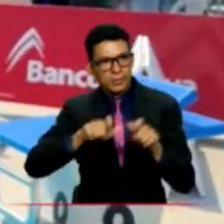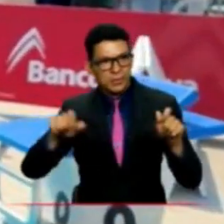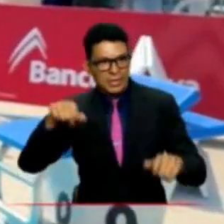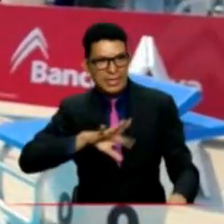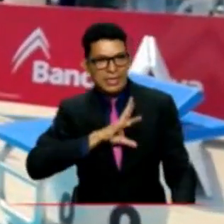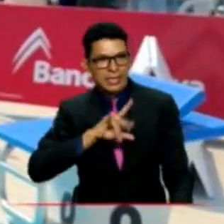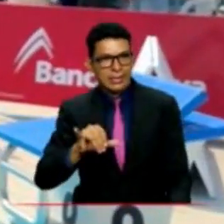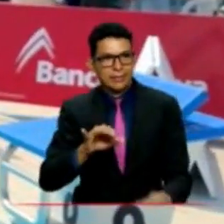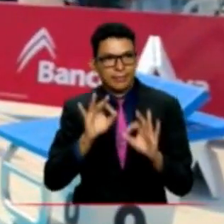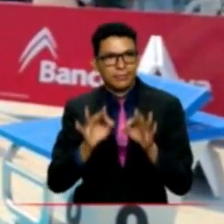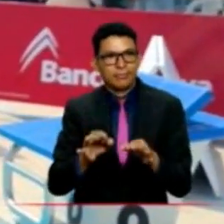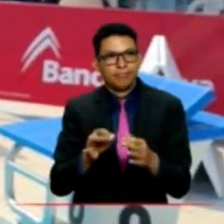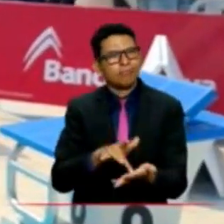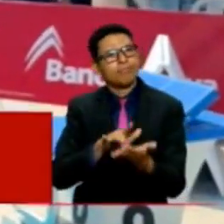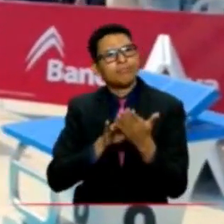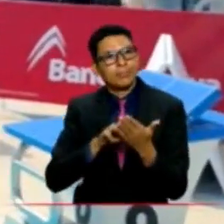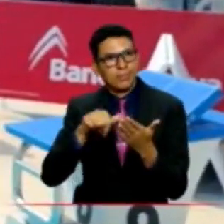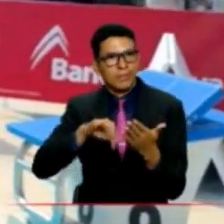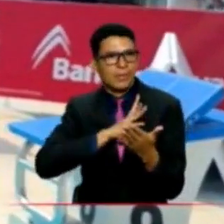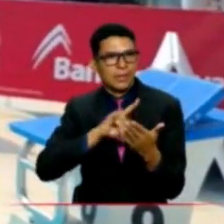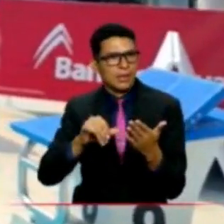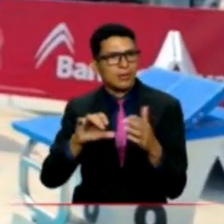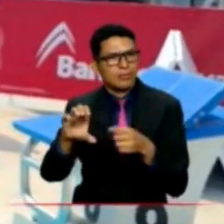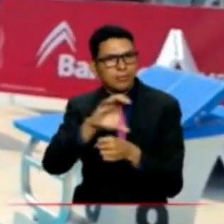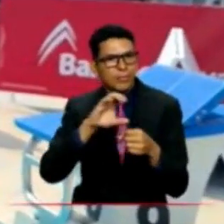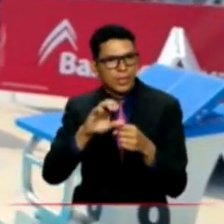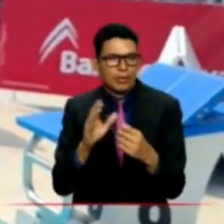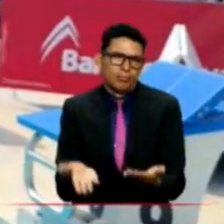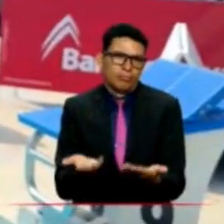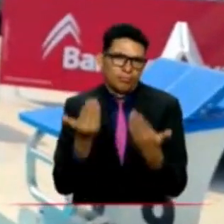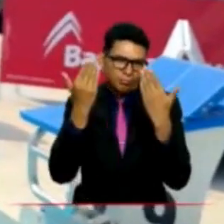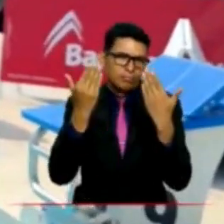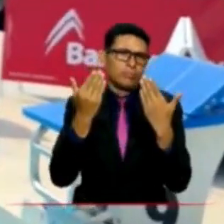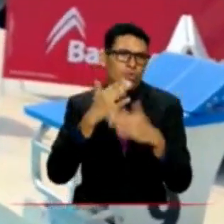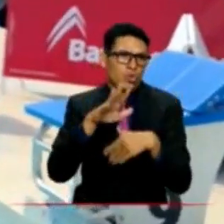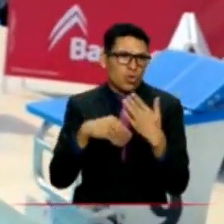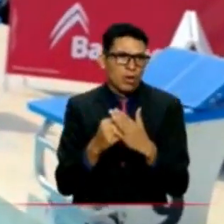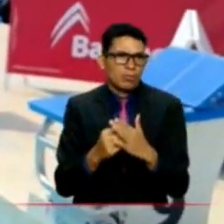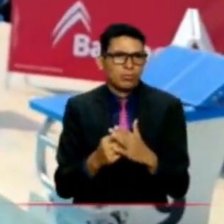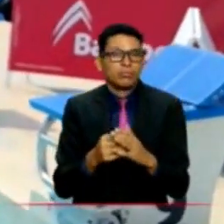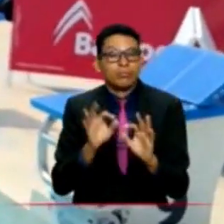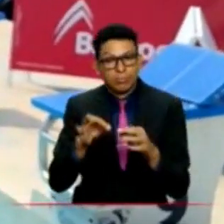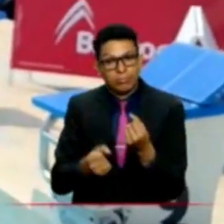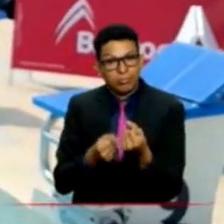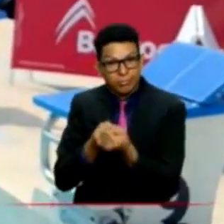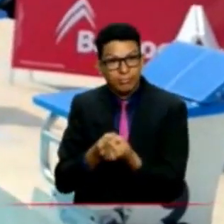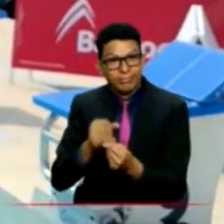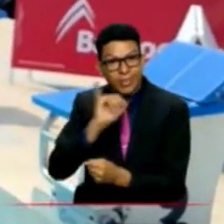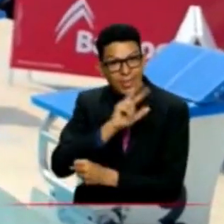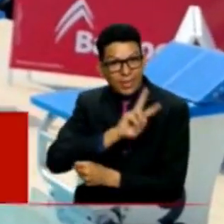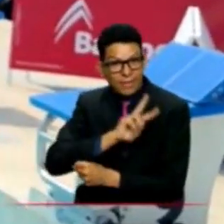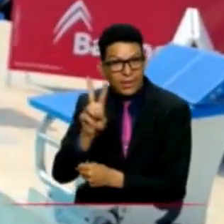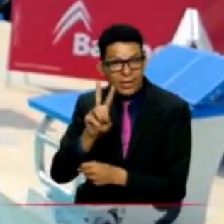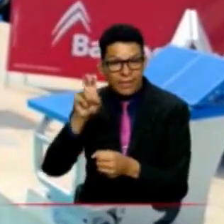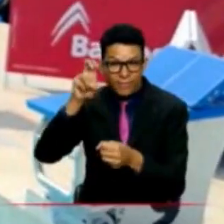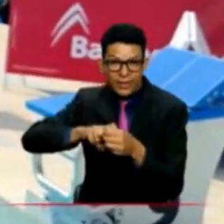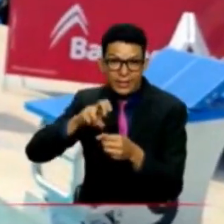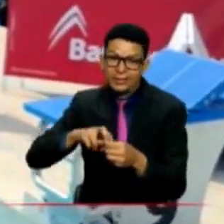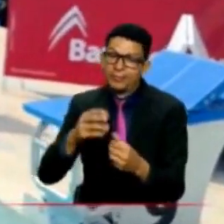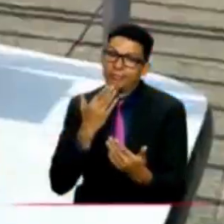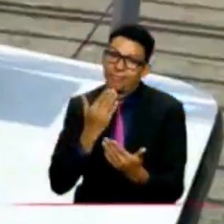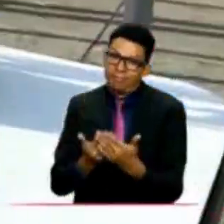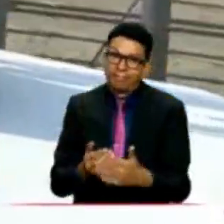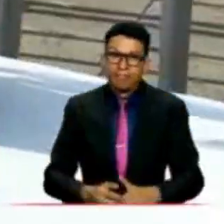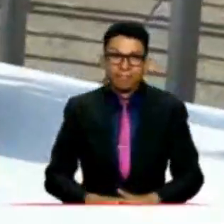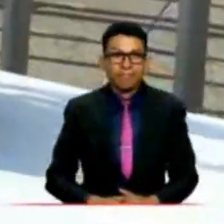Cali, demostrando pues que Cali es una ciudad que se presta a todos los escenarios, y con el apoyo de Indervalle y la federación, pues que hicieron todo eso